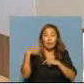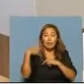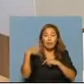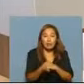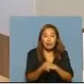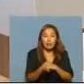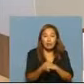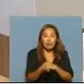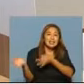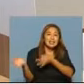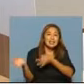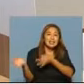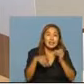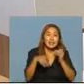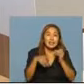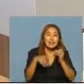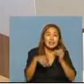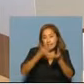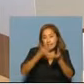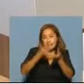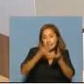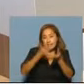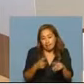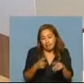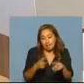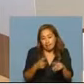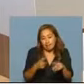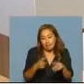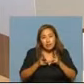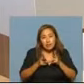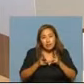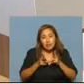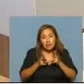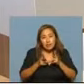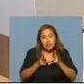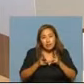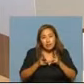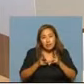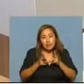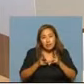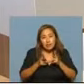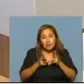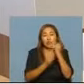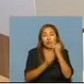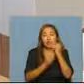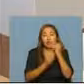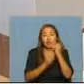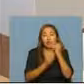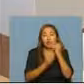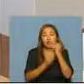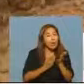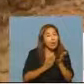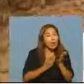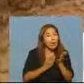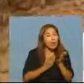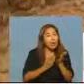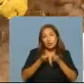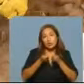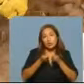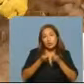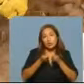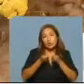a ese precio posible. Por lo tanto, también le hemos pedido a nuestro ministro de la Producción, y vamos a seguir insistiendo, que vuelva a llamar